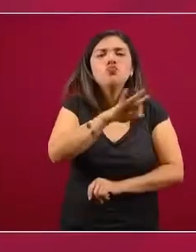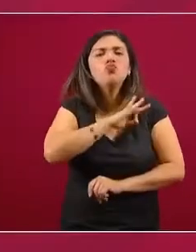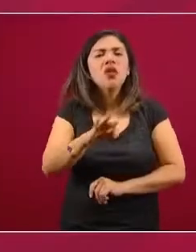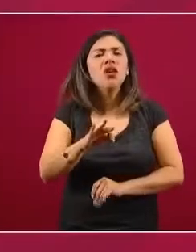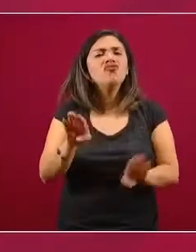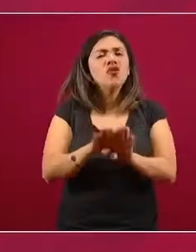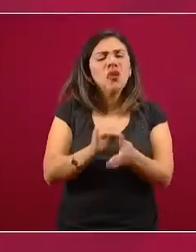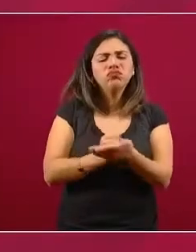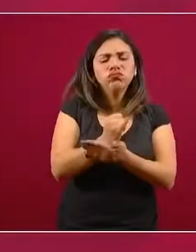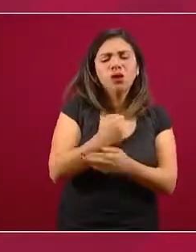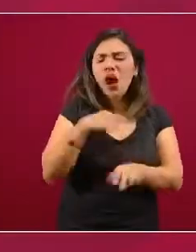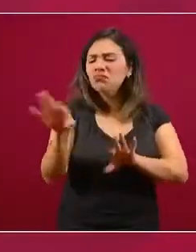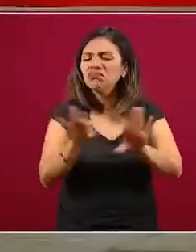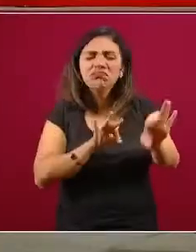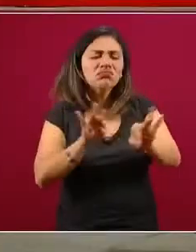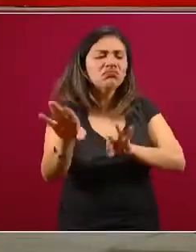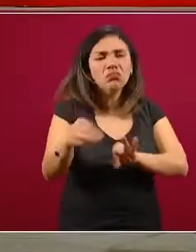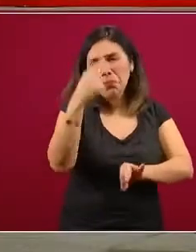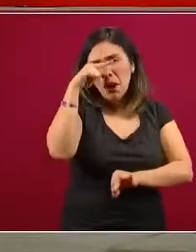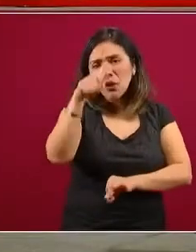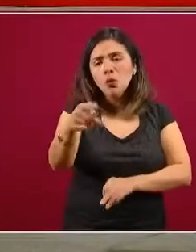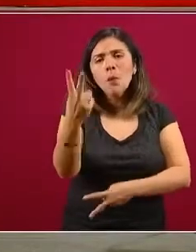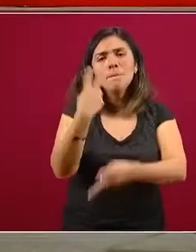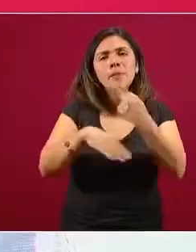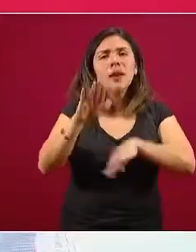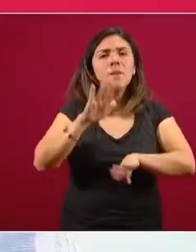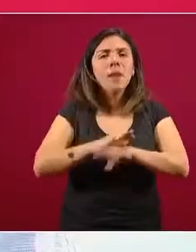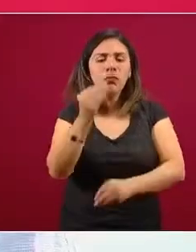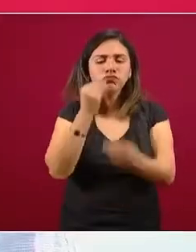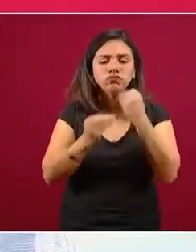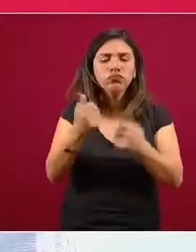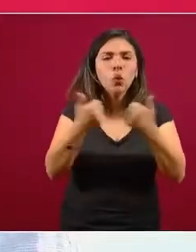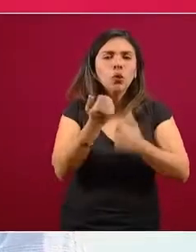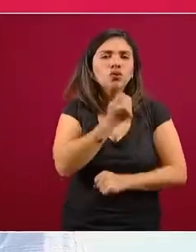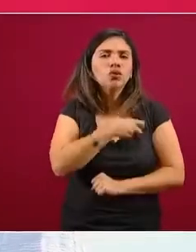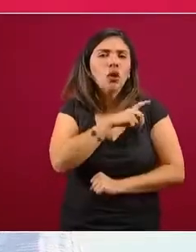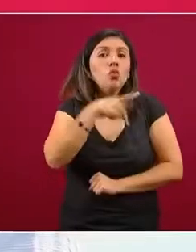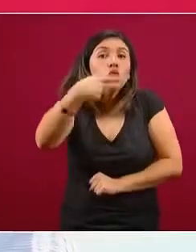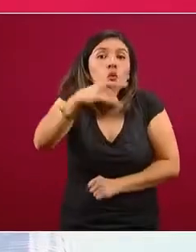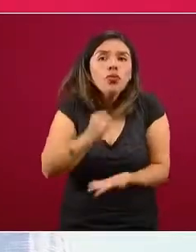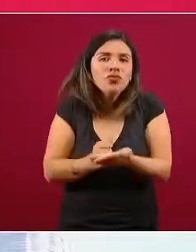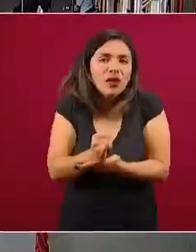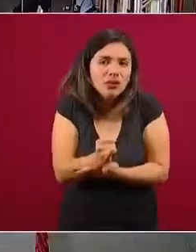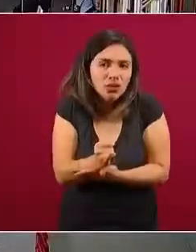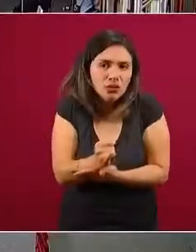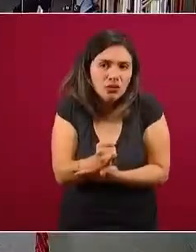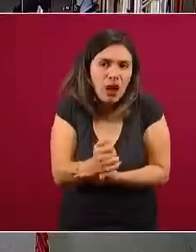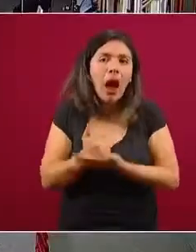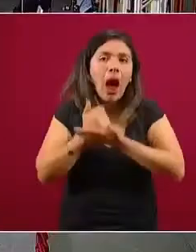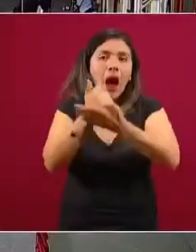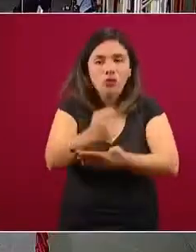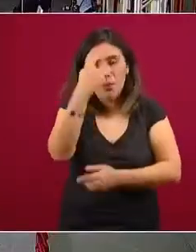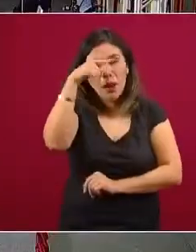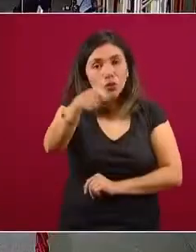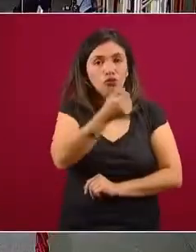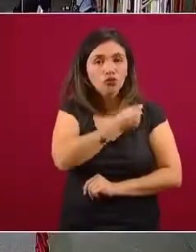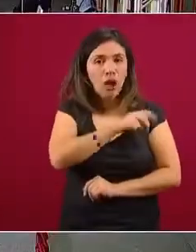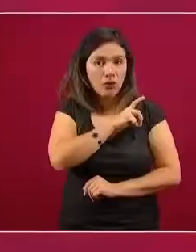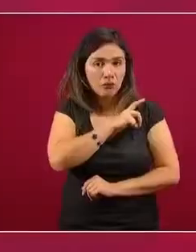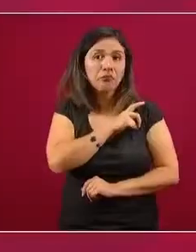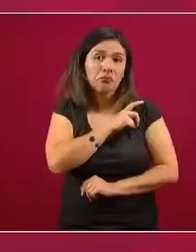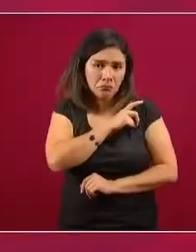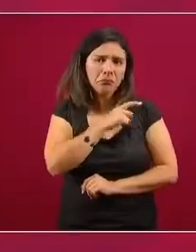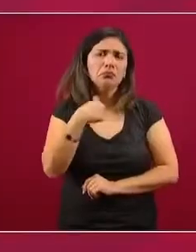a las y los consumidores para tener este tipo de decisiones que sean más favorables a la salud.